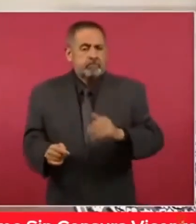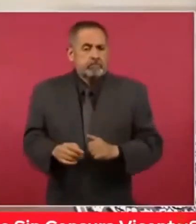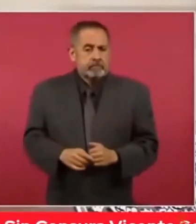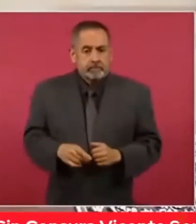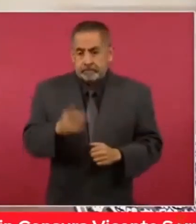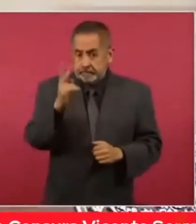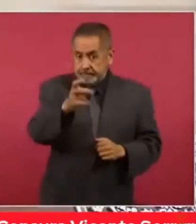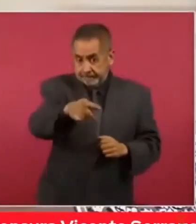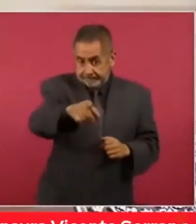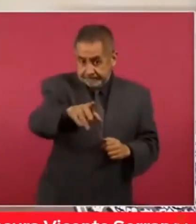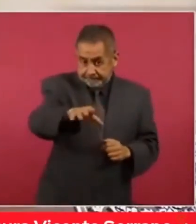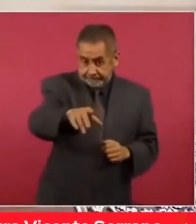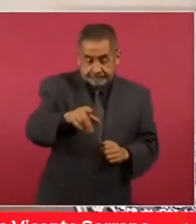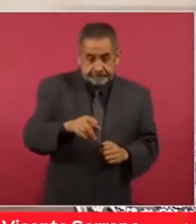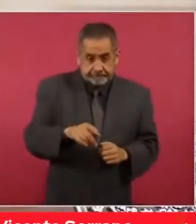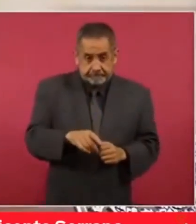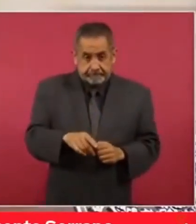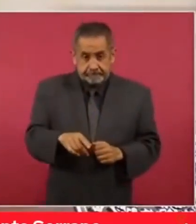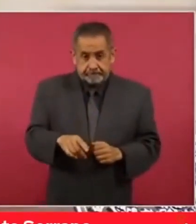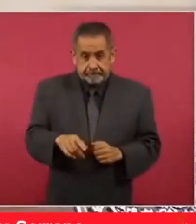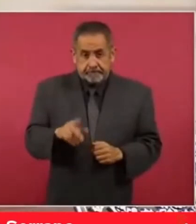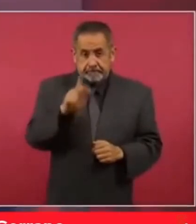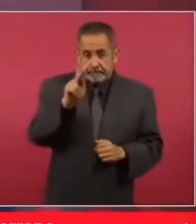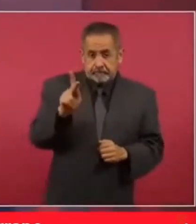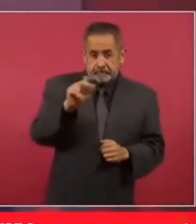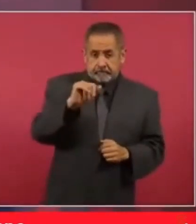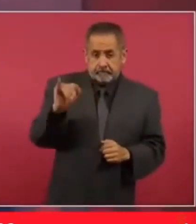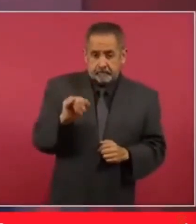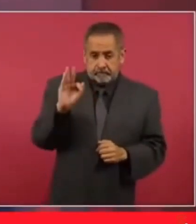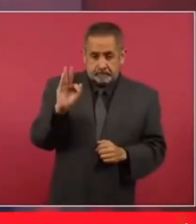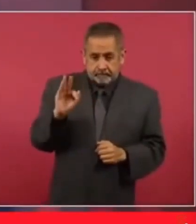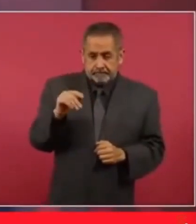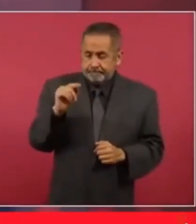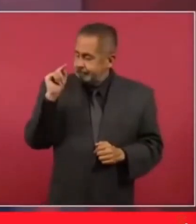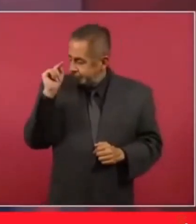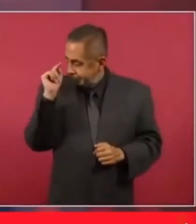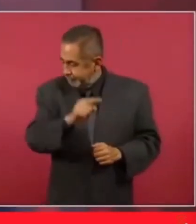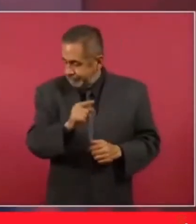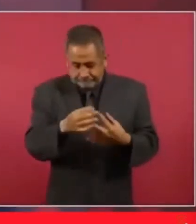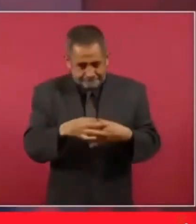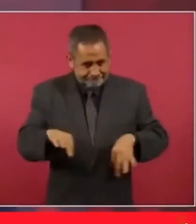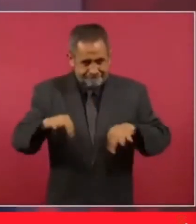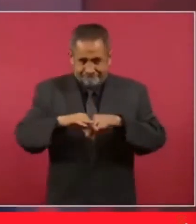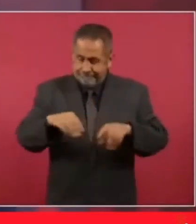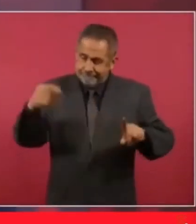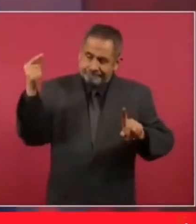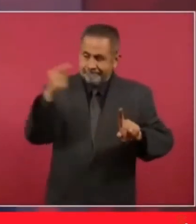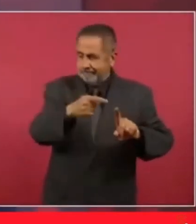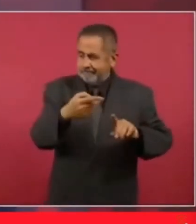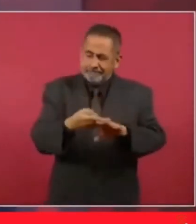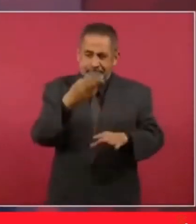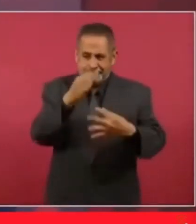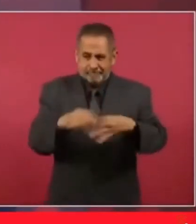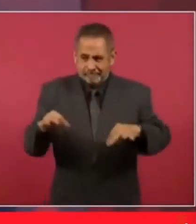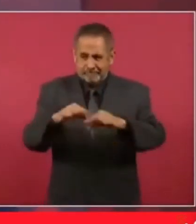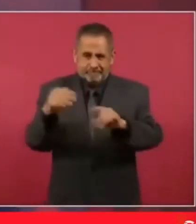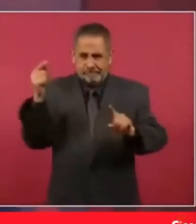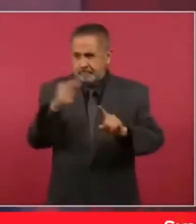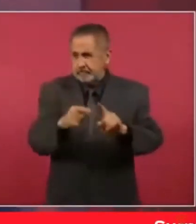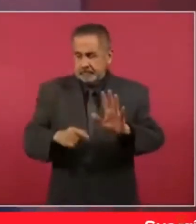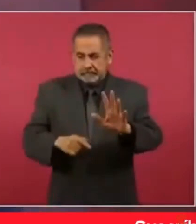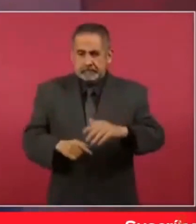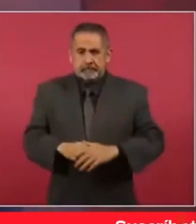Pero esto del poder judicial es muy importante, mucho, muy importante. O